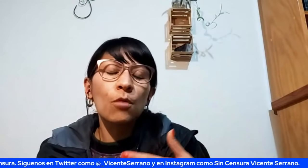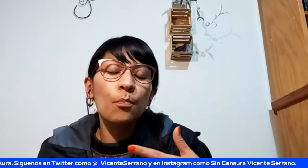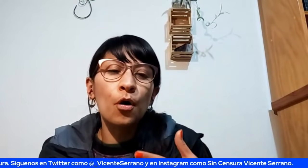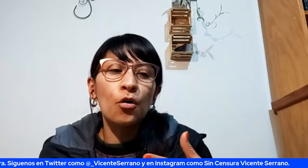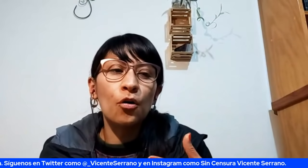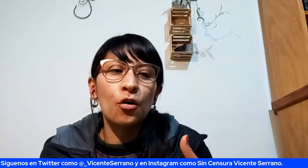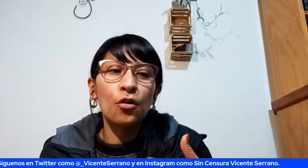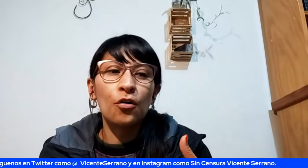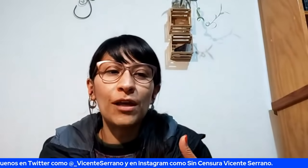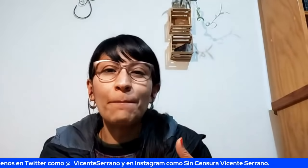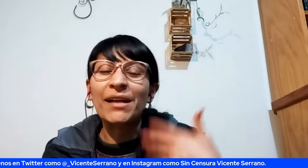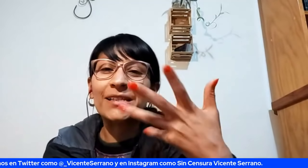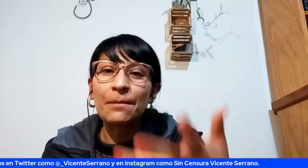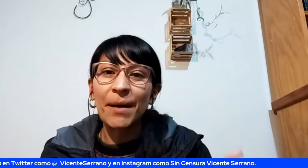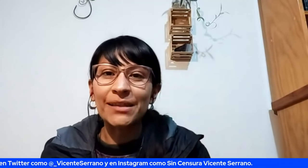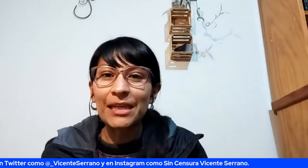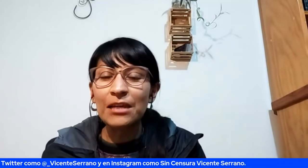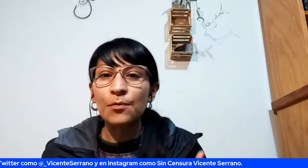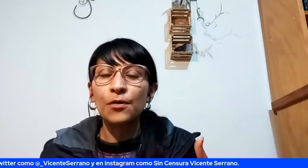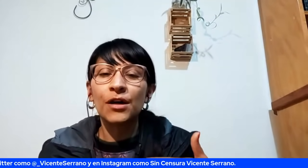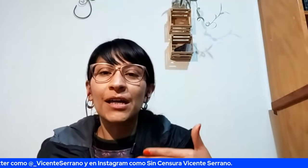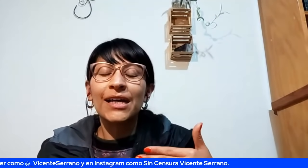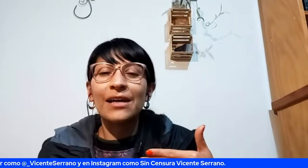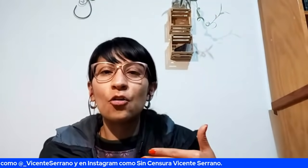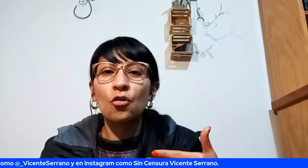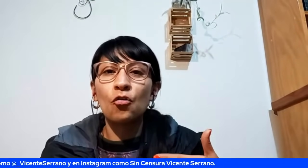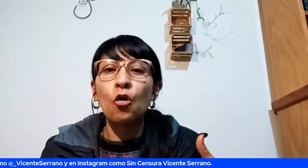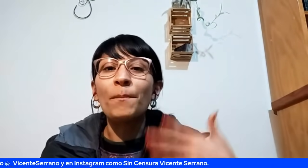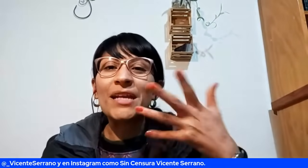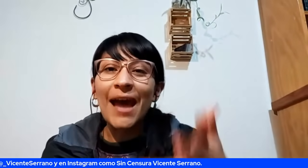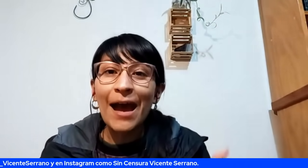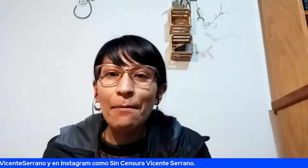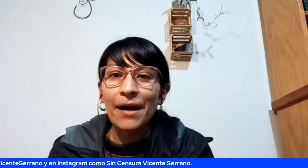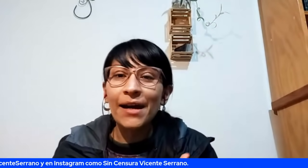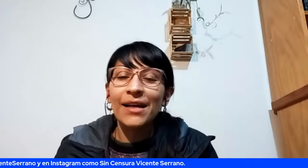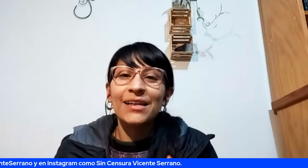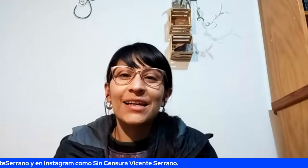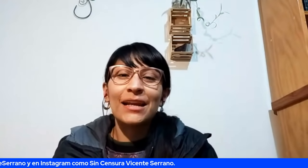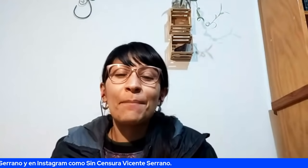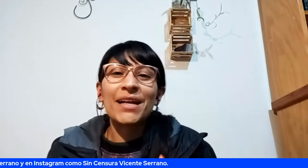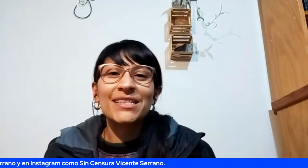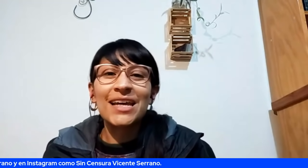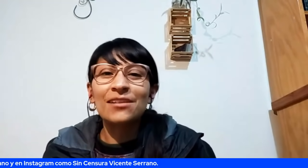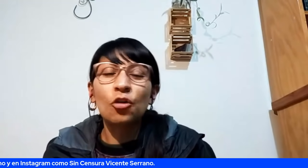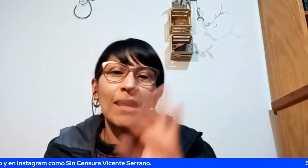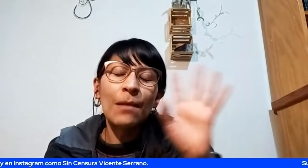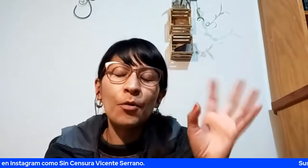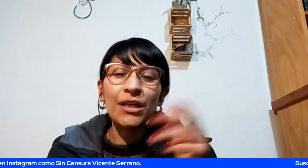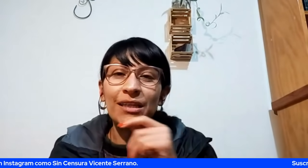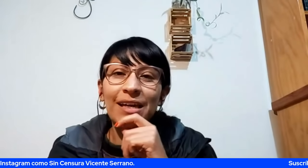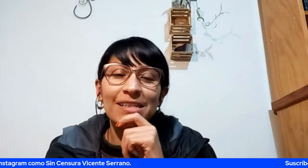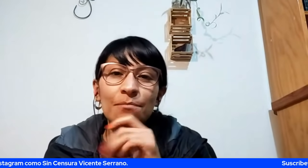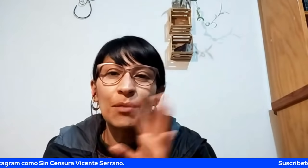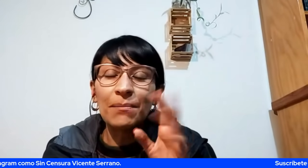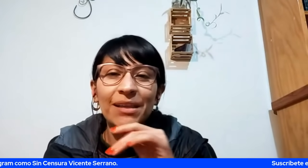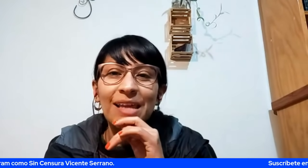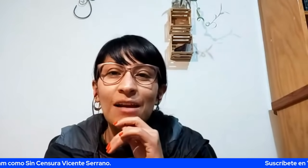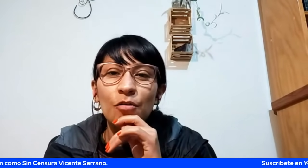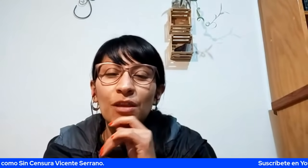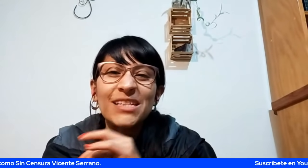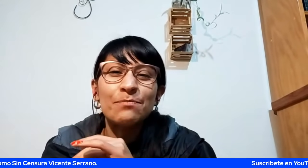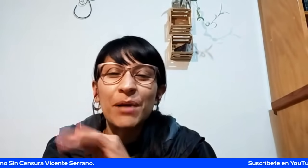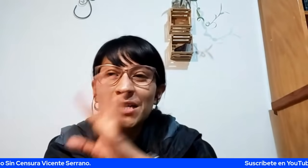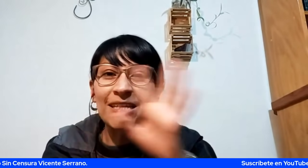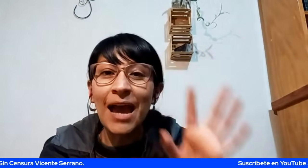espectador muy poco participativo, que no opinaba, que le parecía toda la política